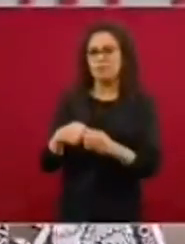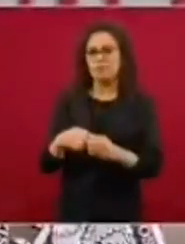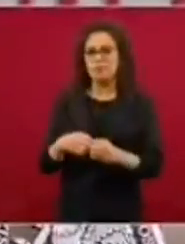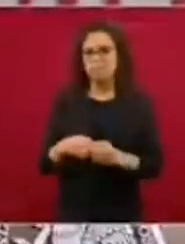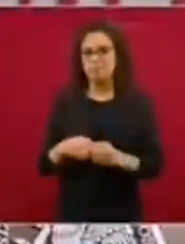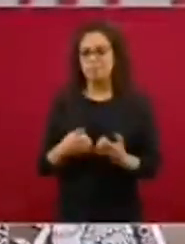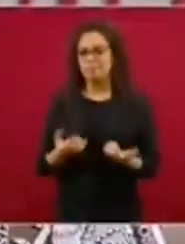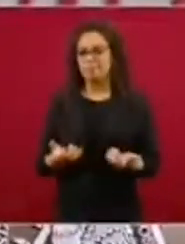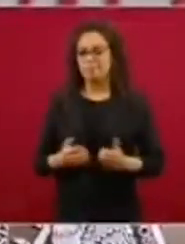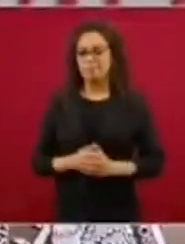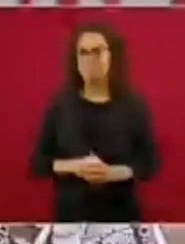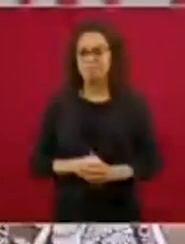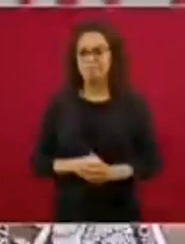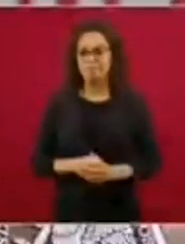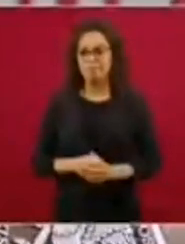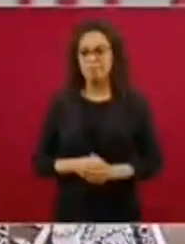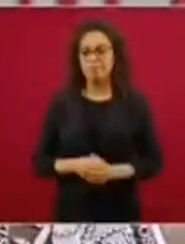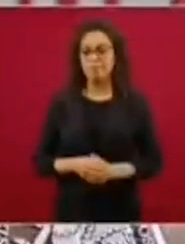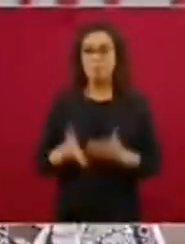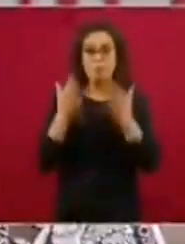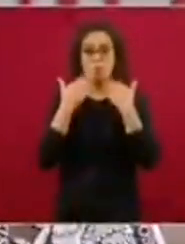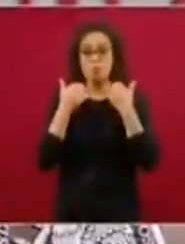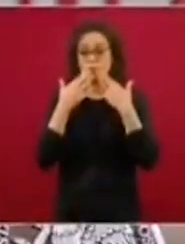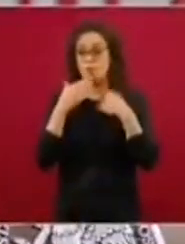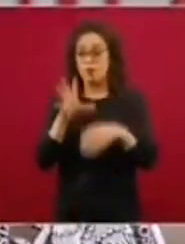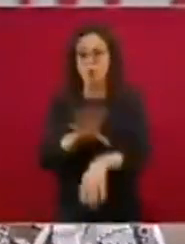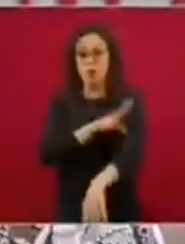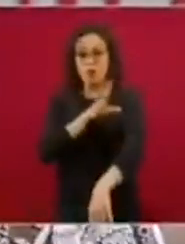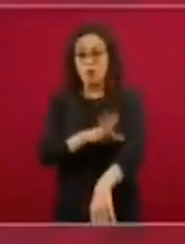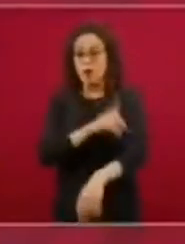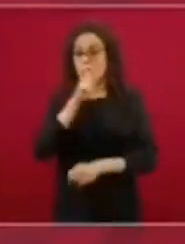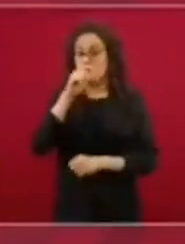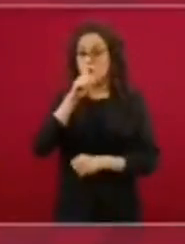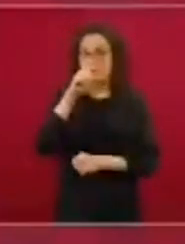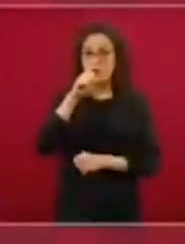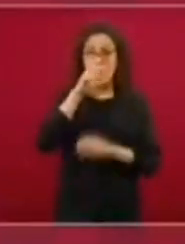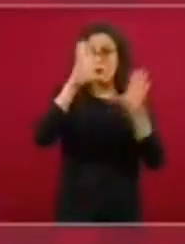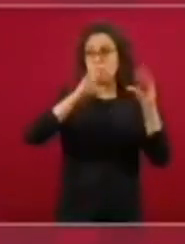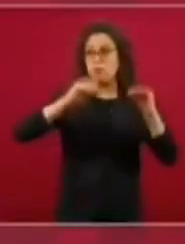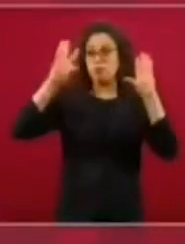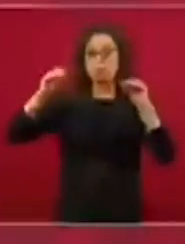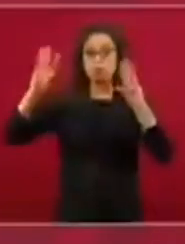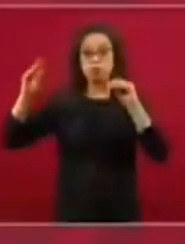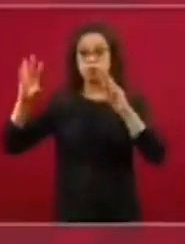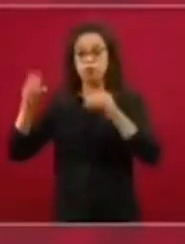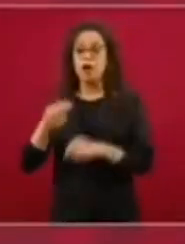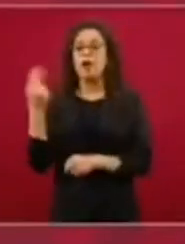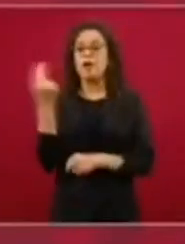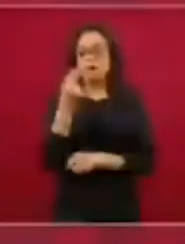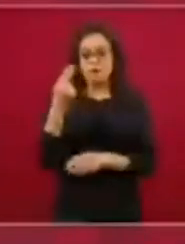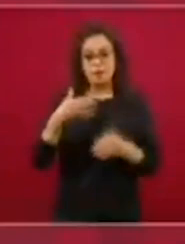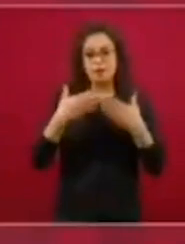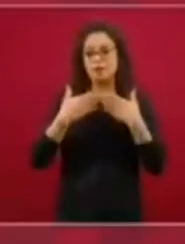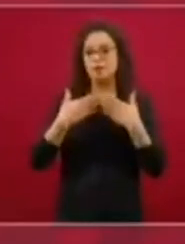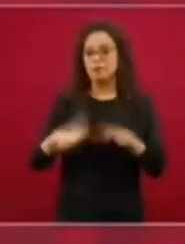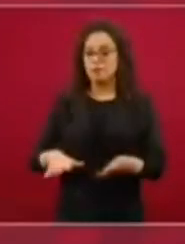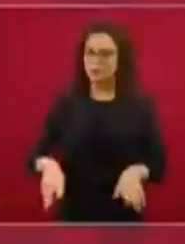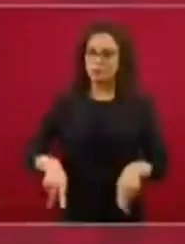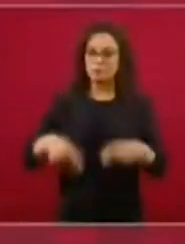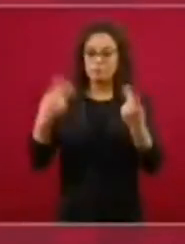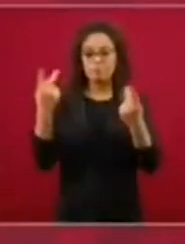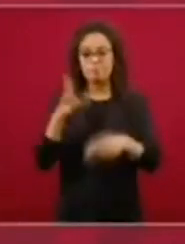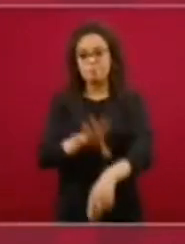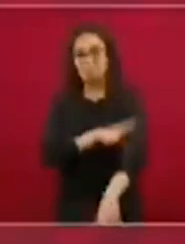de que nos íbamos a quedar sin luz si no se abría el mercado de la electricidad